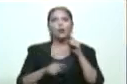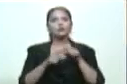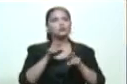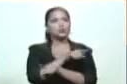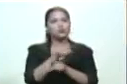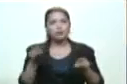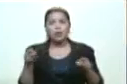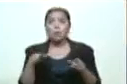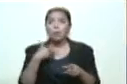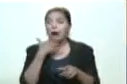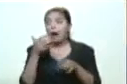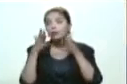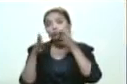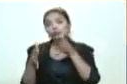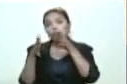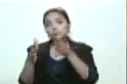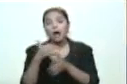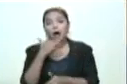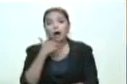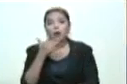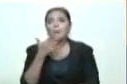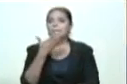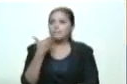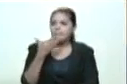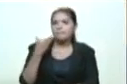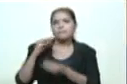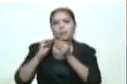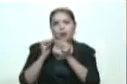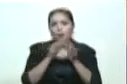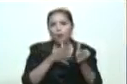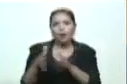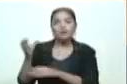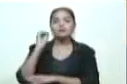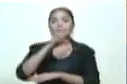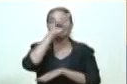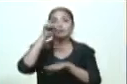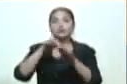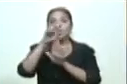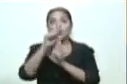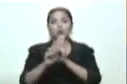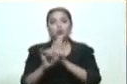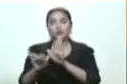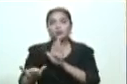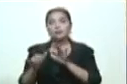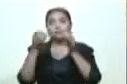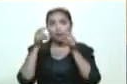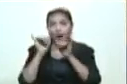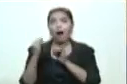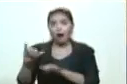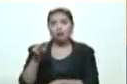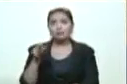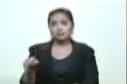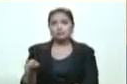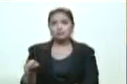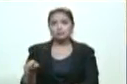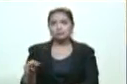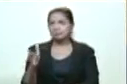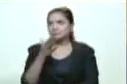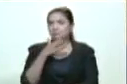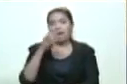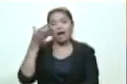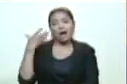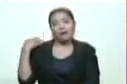puedan sugerirnos para mejorar. La Asamblea Nacional Constituyente está allí. No contábamos con esa